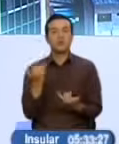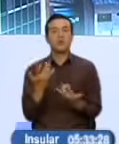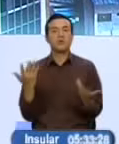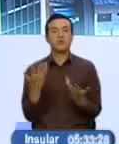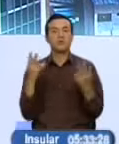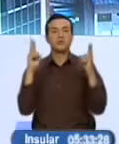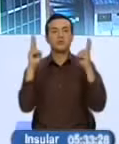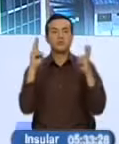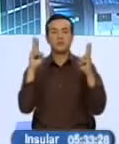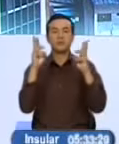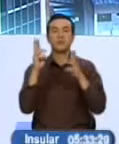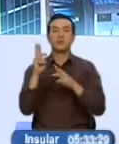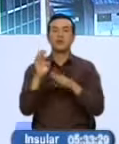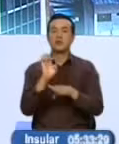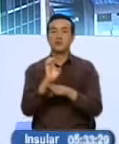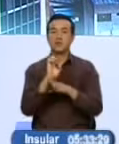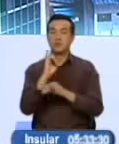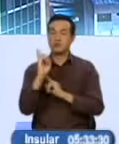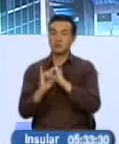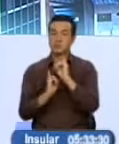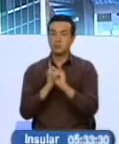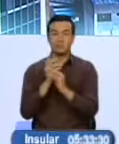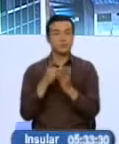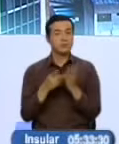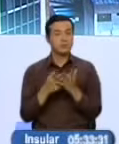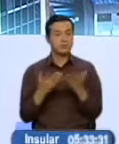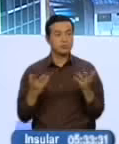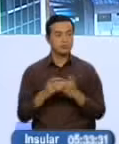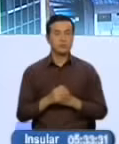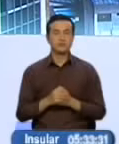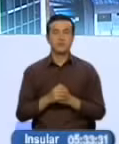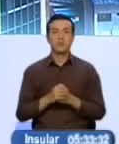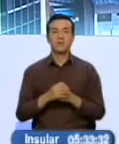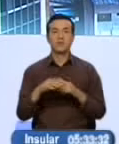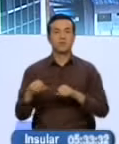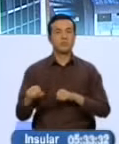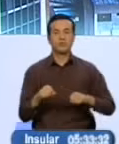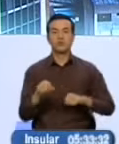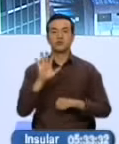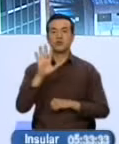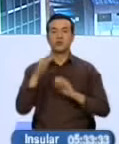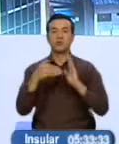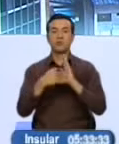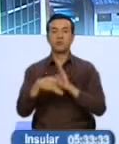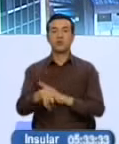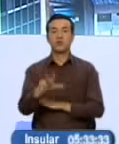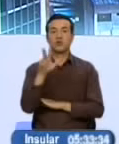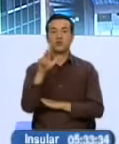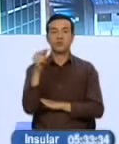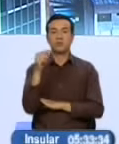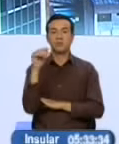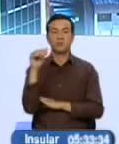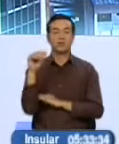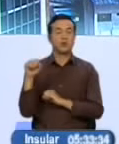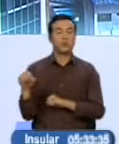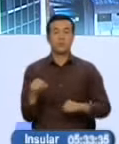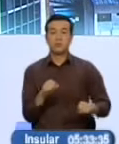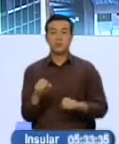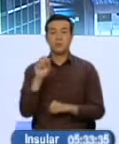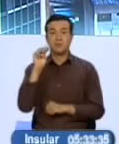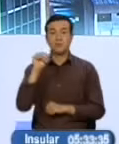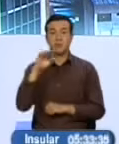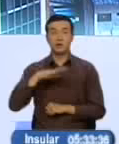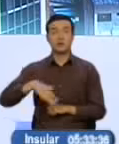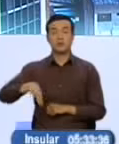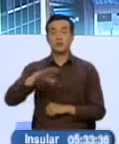que revisar lo que pasa en el ámbito nacional e internacional. Y le contamos que una réplica de 5.3 grados en la escala de Richter se registró la noche de este martes en